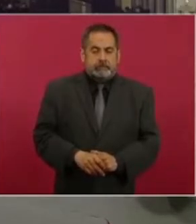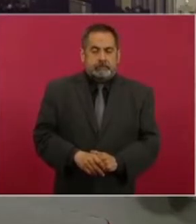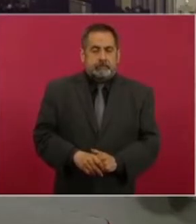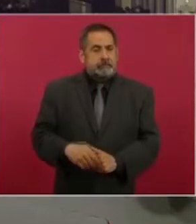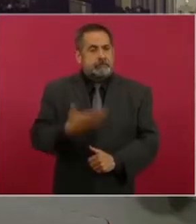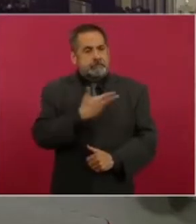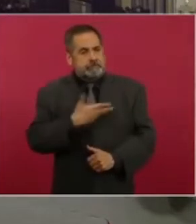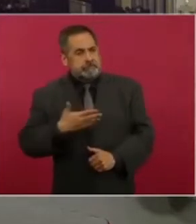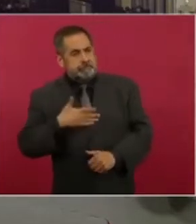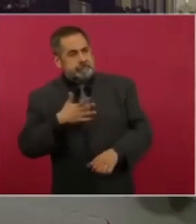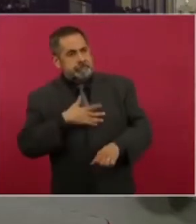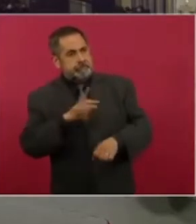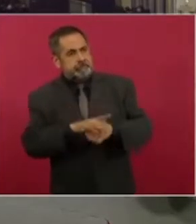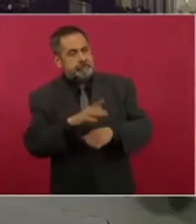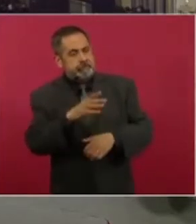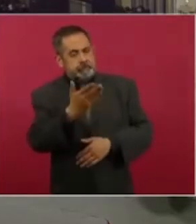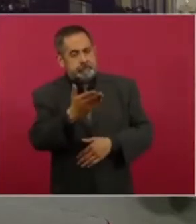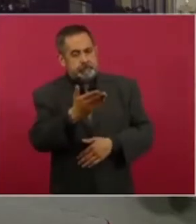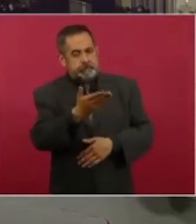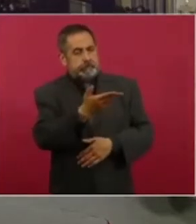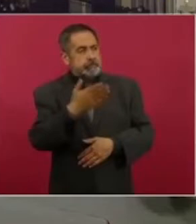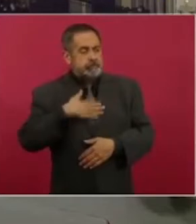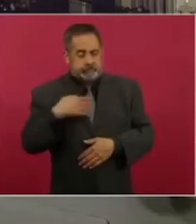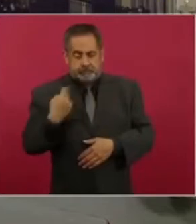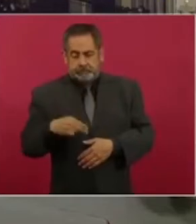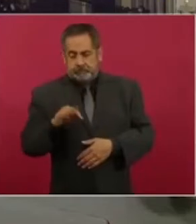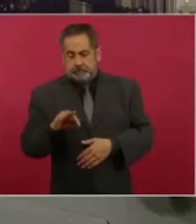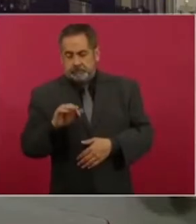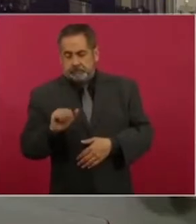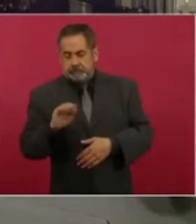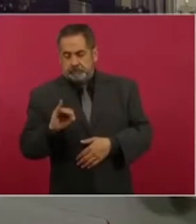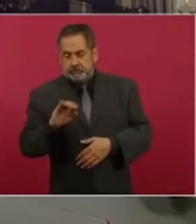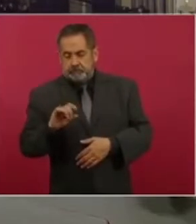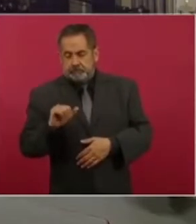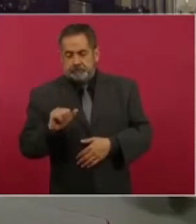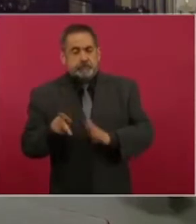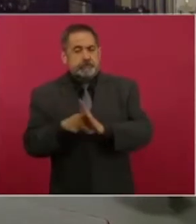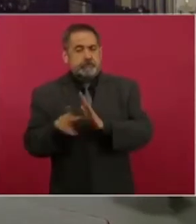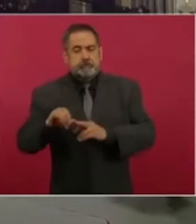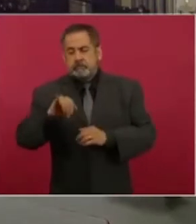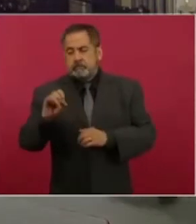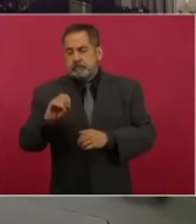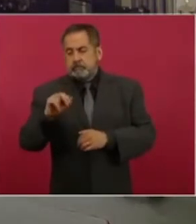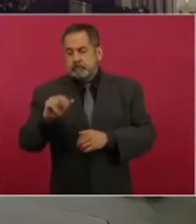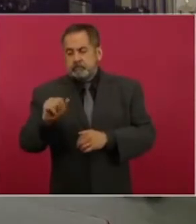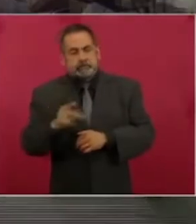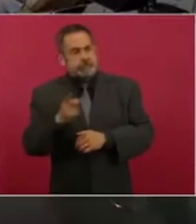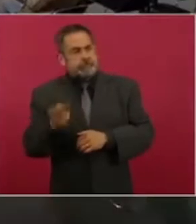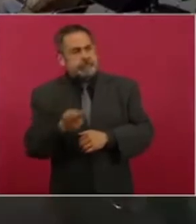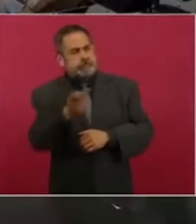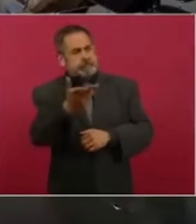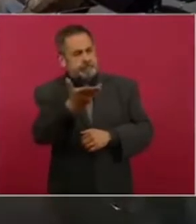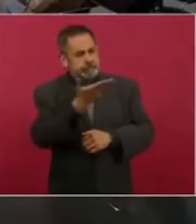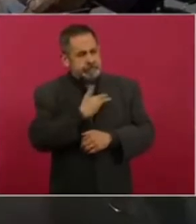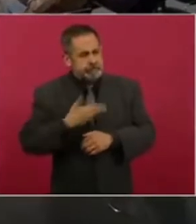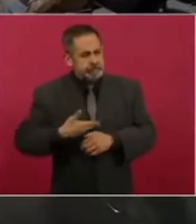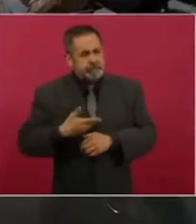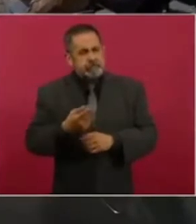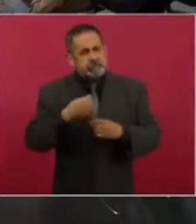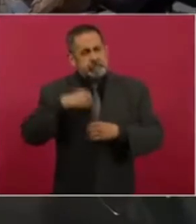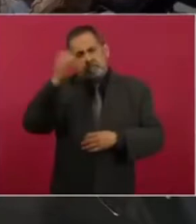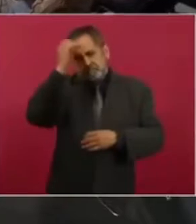Presidente, buen día. Buen día, secretarios. Fabiola Martínez, del periódico La Jornada. Presidente, ¿nos podría dar su opinión de lo